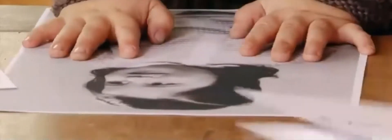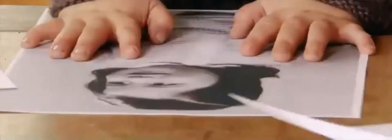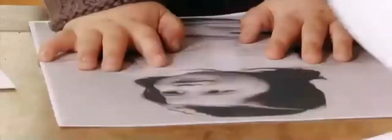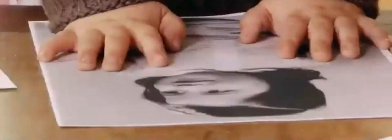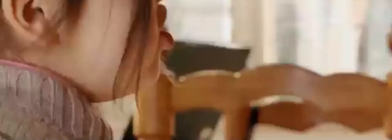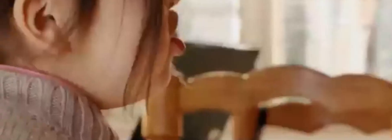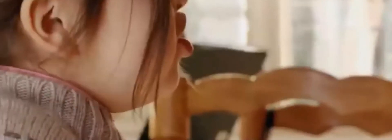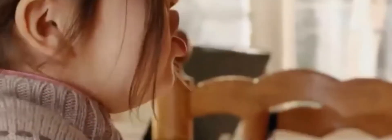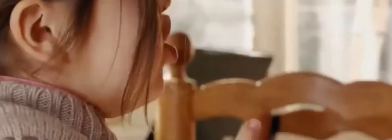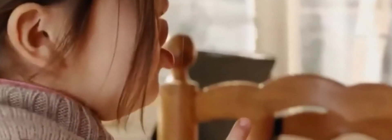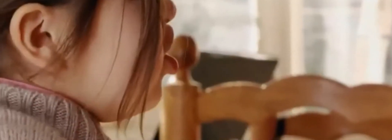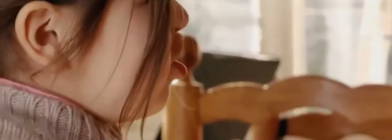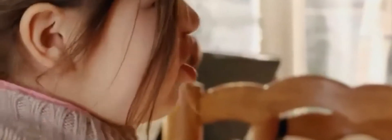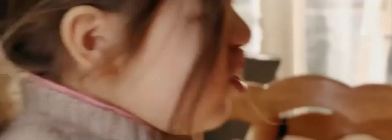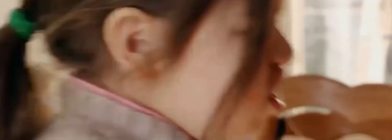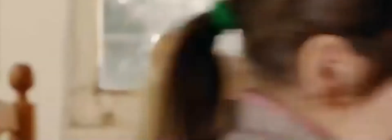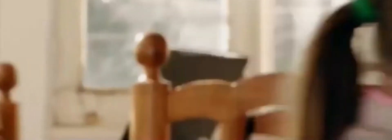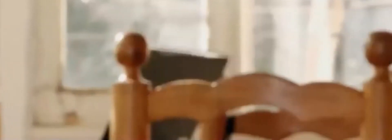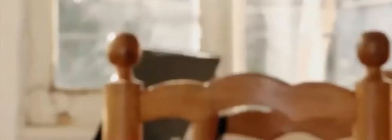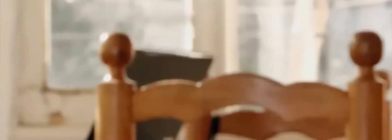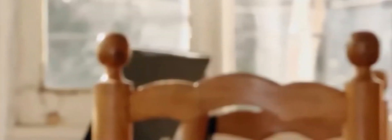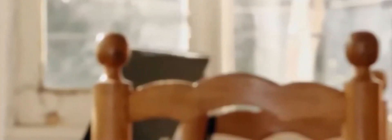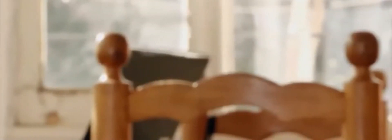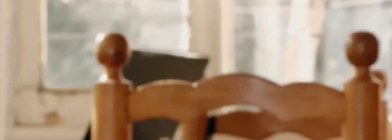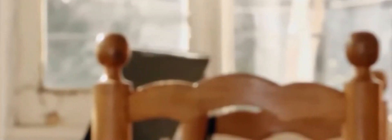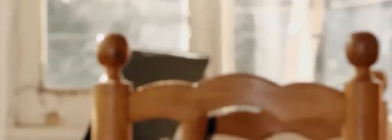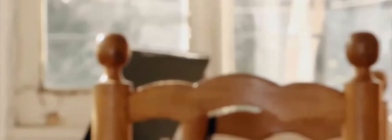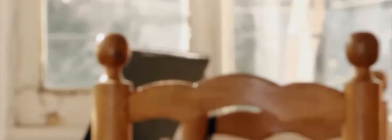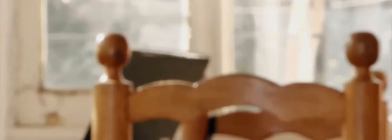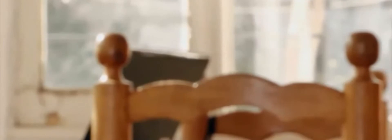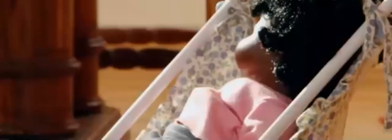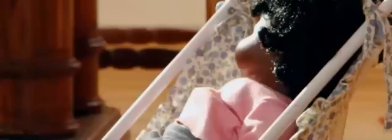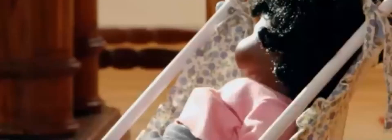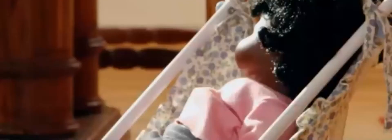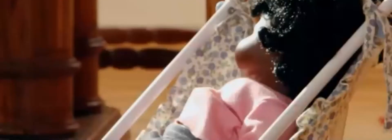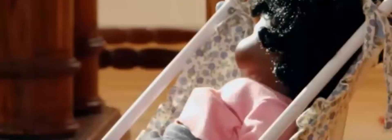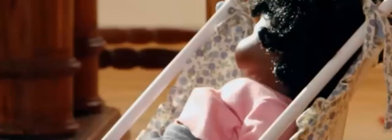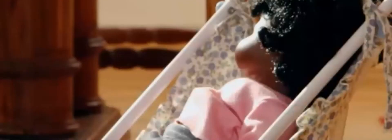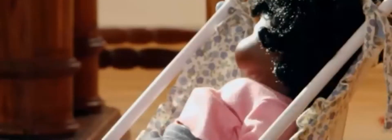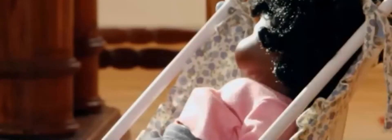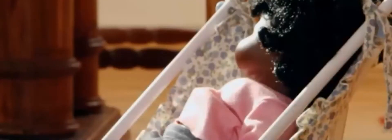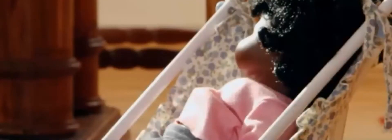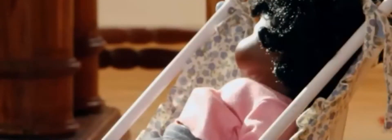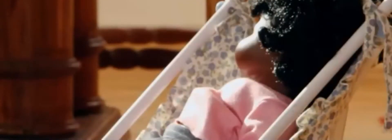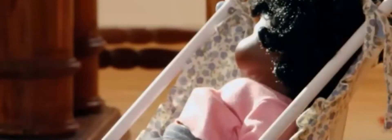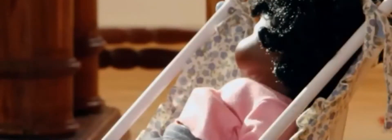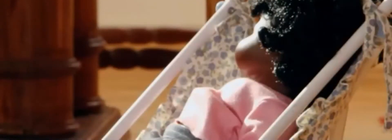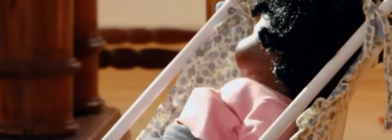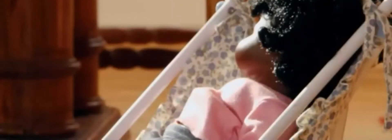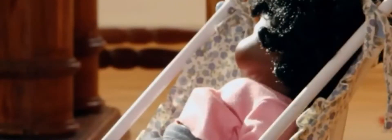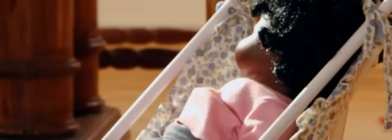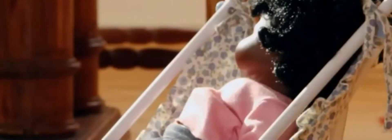todos creen y yo también que combatirle somos iguales aunque yo todavía piensa que su color de cabello es una gran